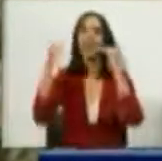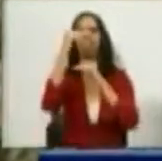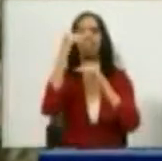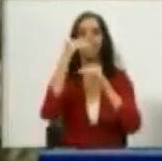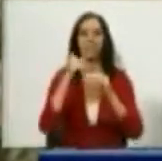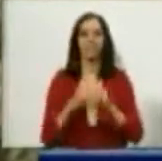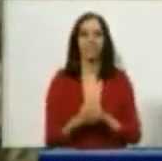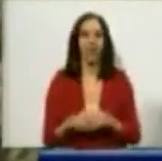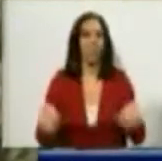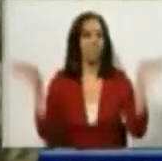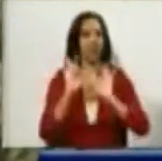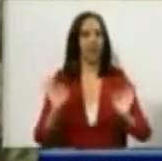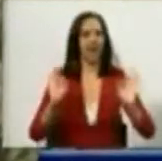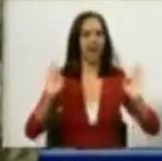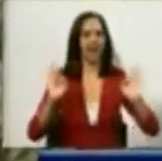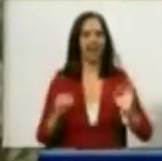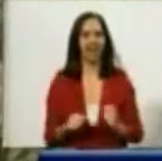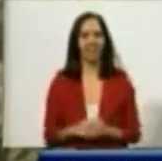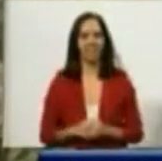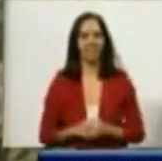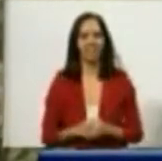más nada